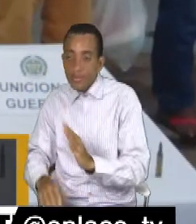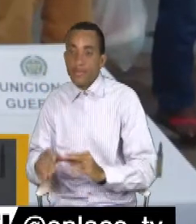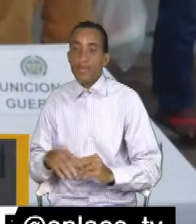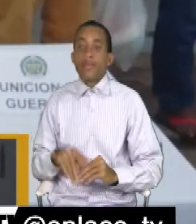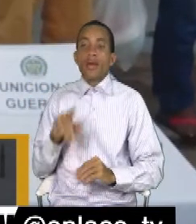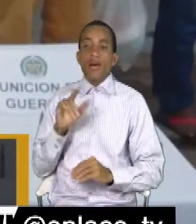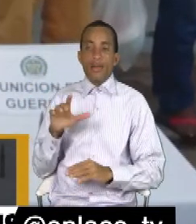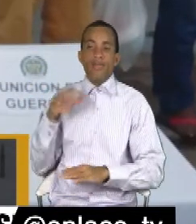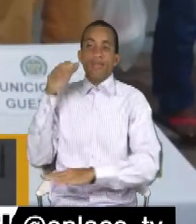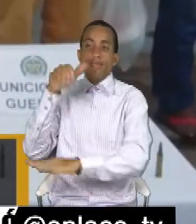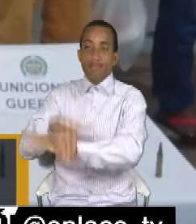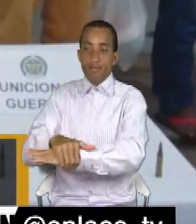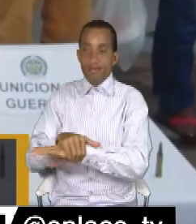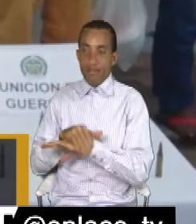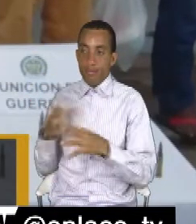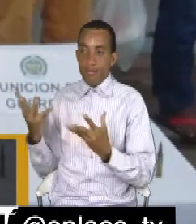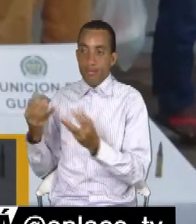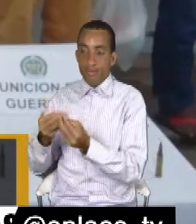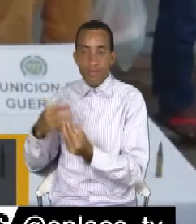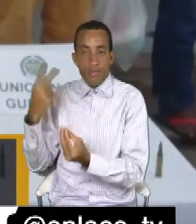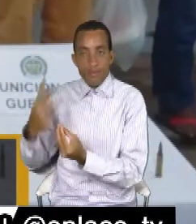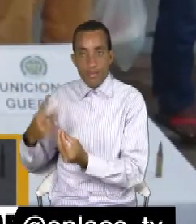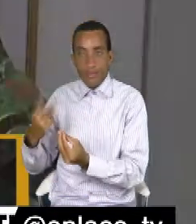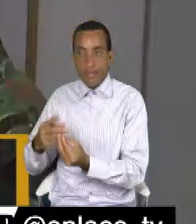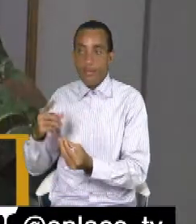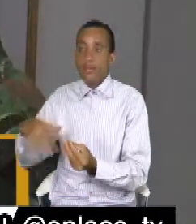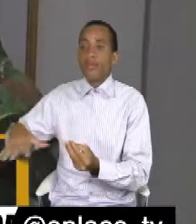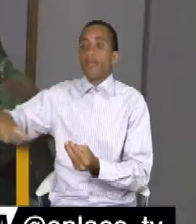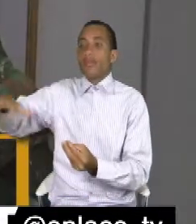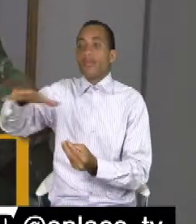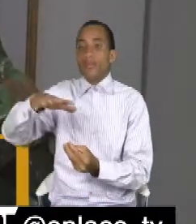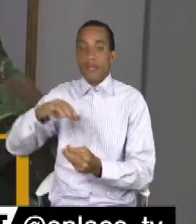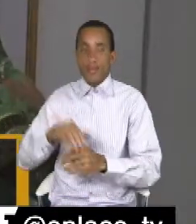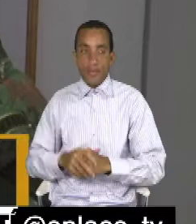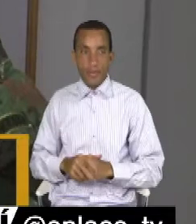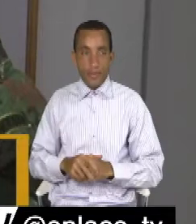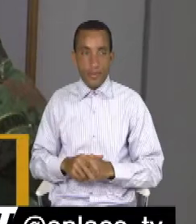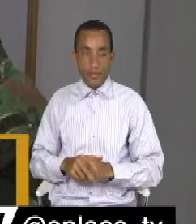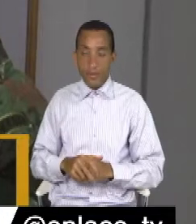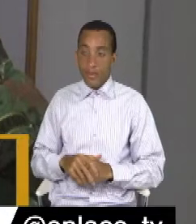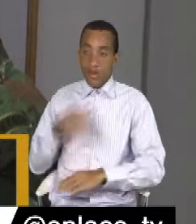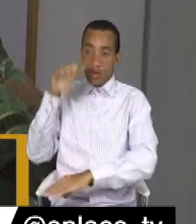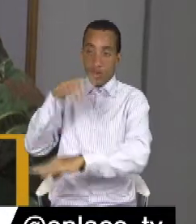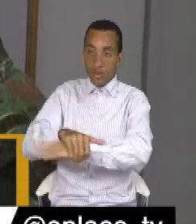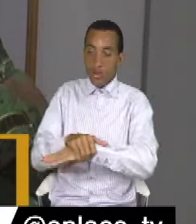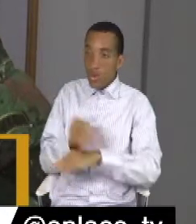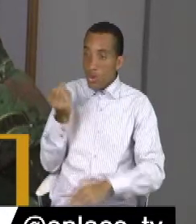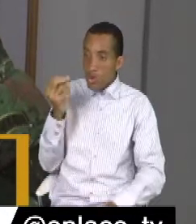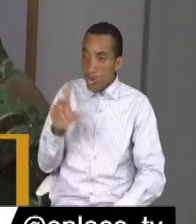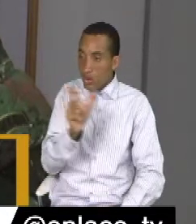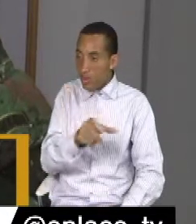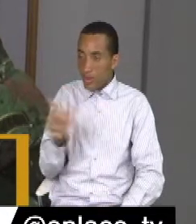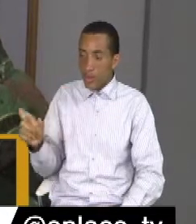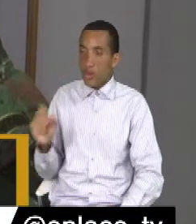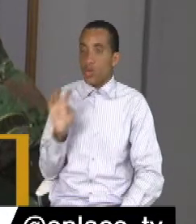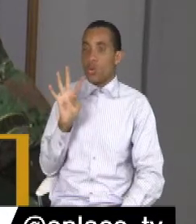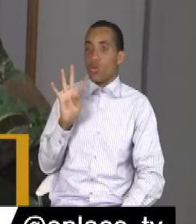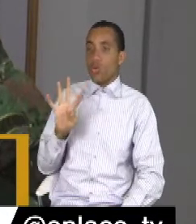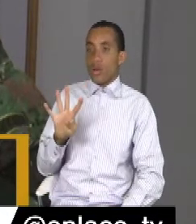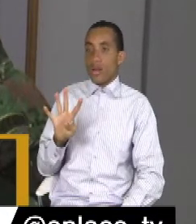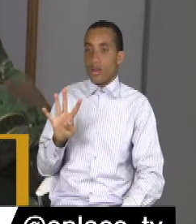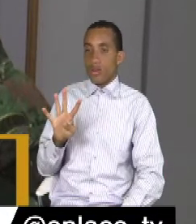una organización criminal que delinque en esa región. Detuvieron 12 personas, de las cuales tenemos 4 personas que